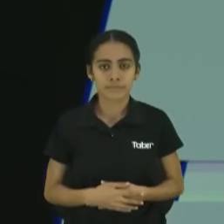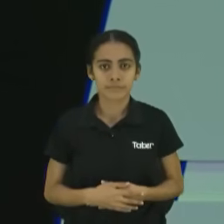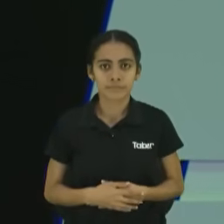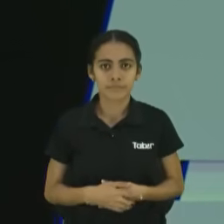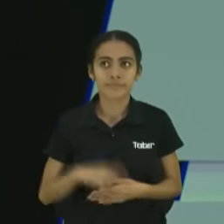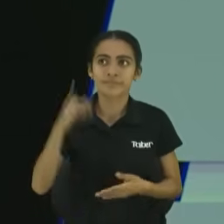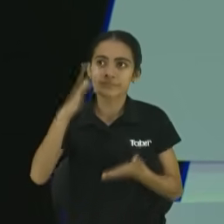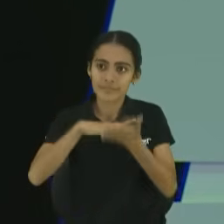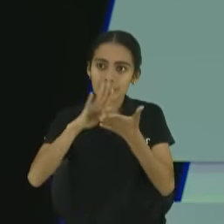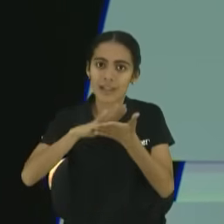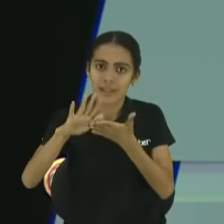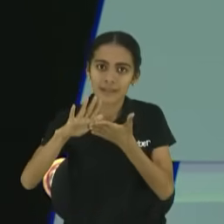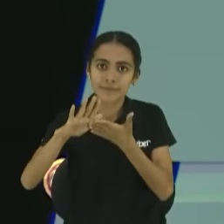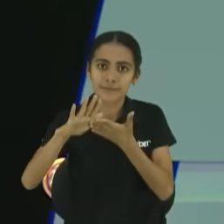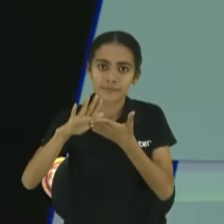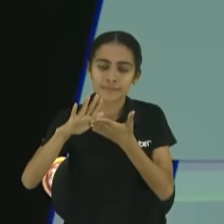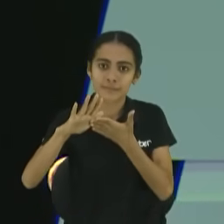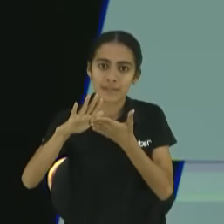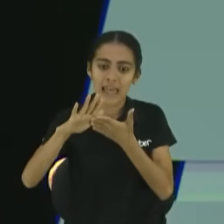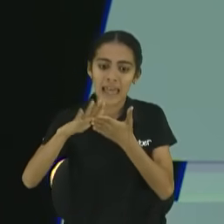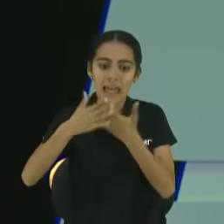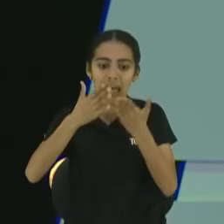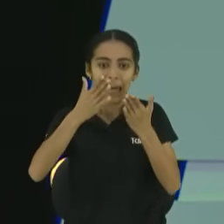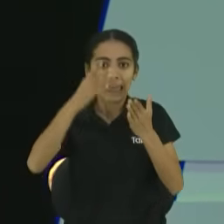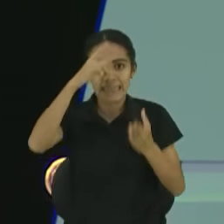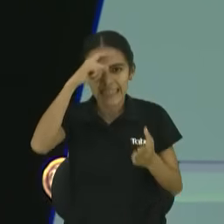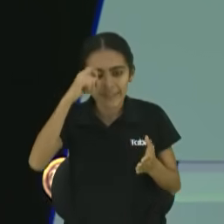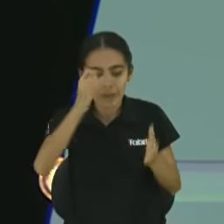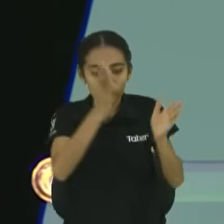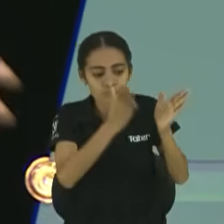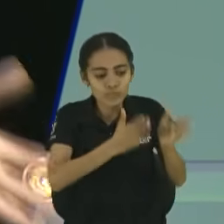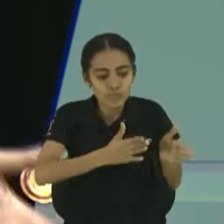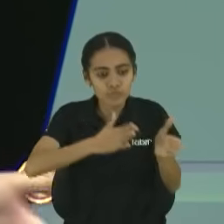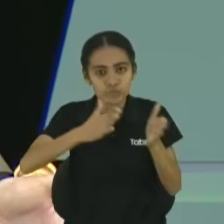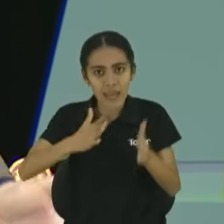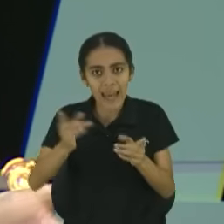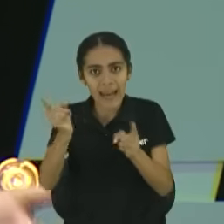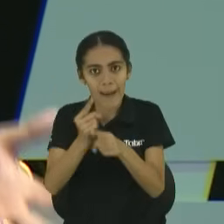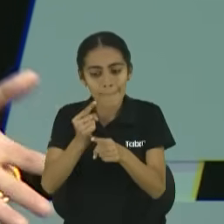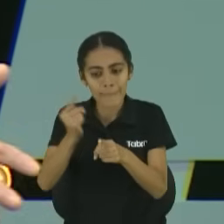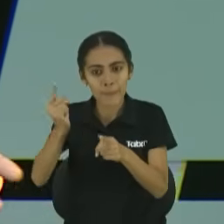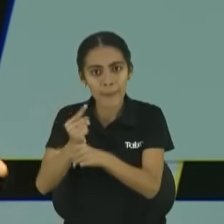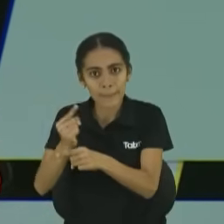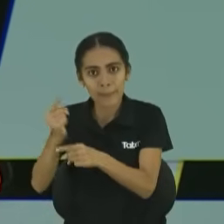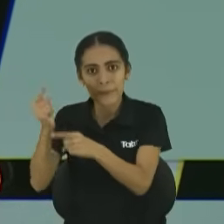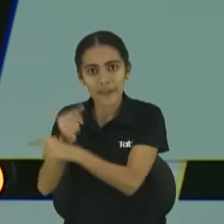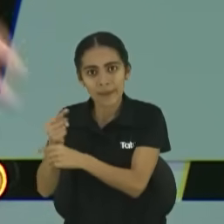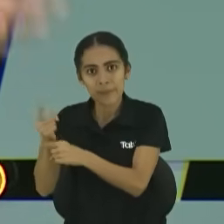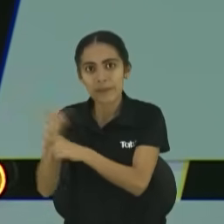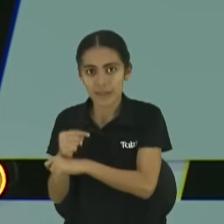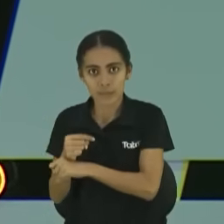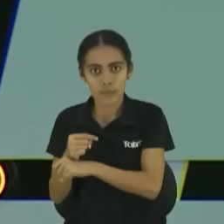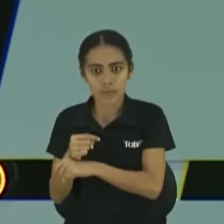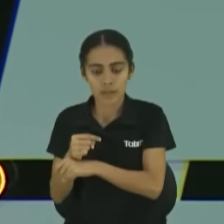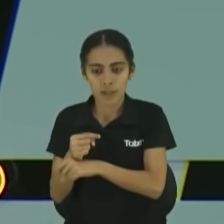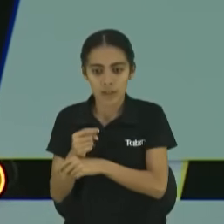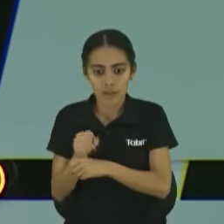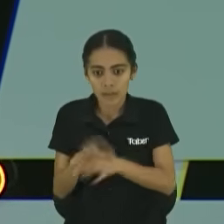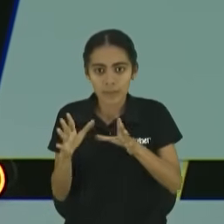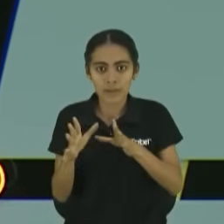Santo. Te trabaja despacito, despacito, y de repente te das cuenta que ya puedes vivir sin